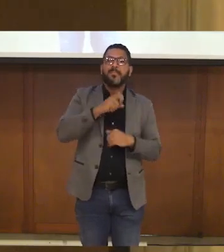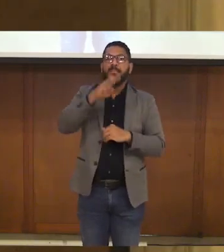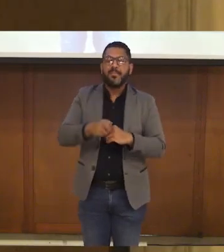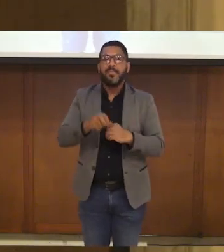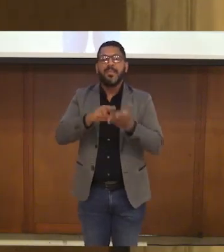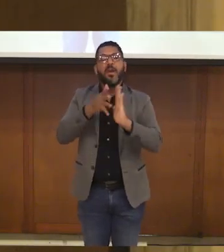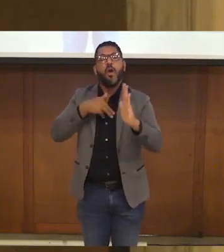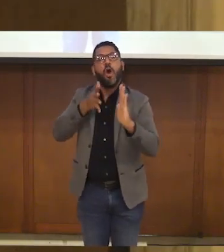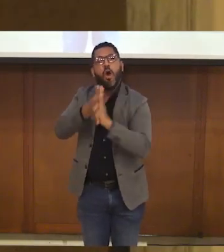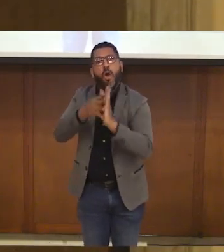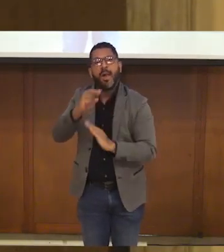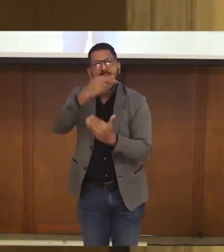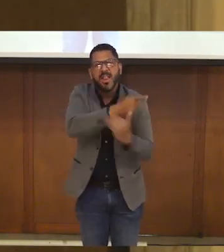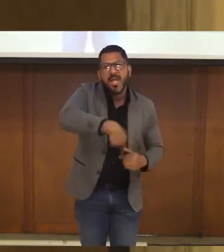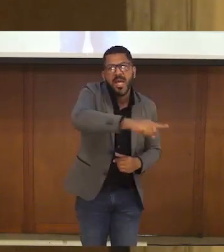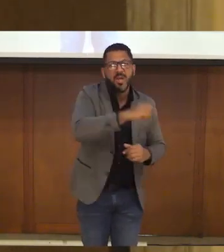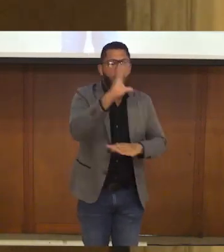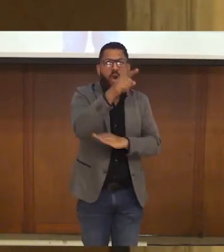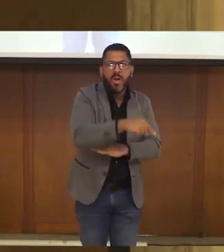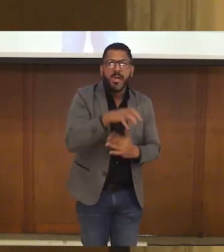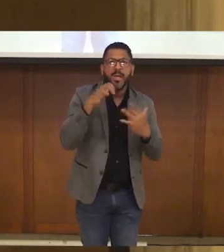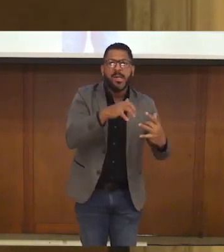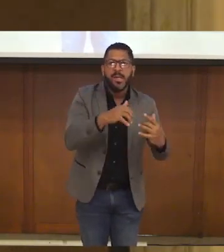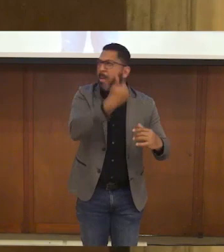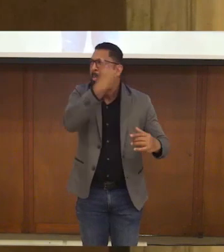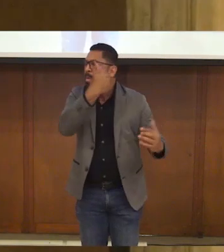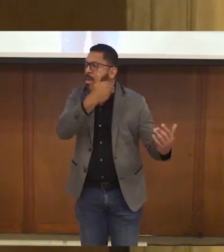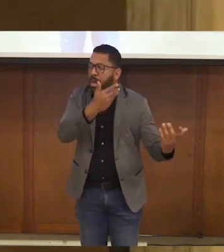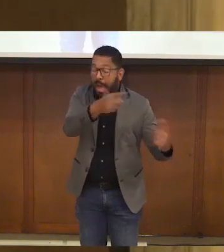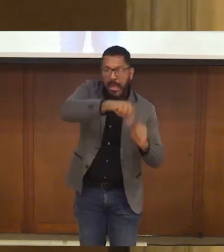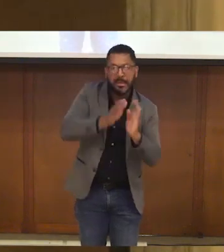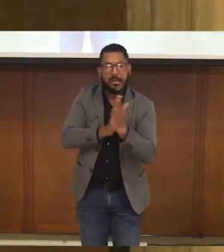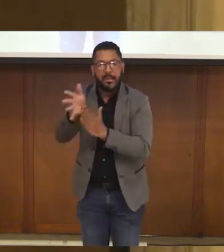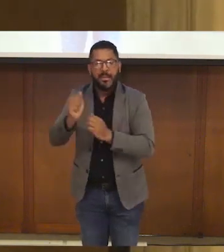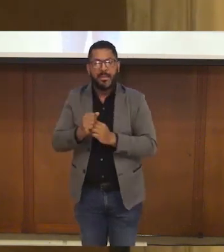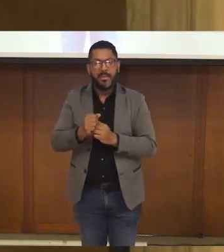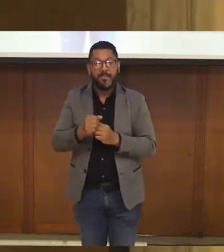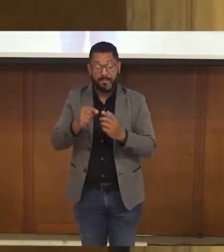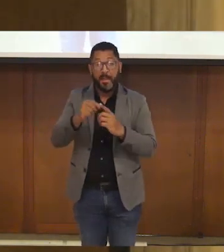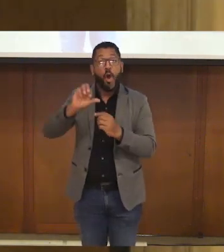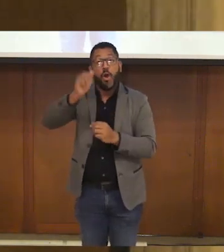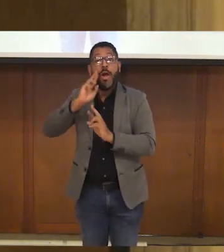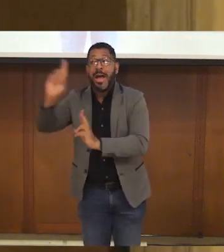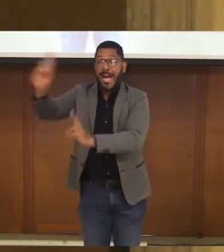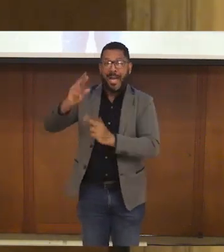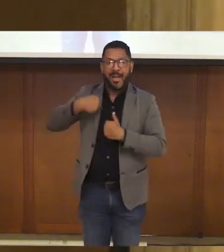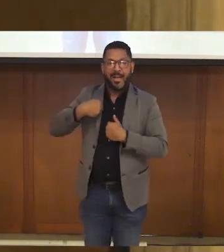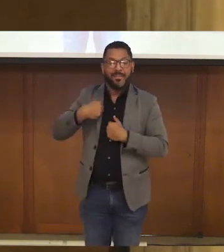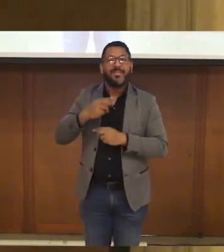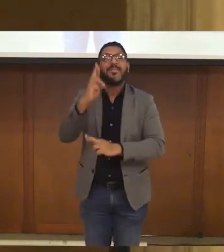niños, hablar del conflicto y hablar de la Colombia, de esa Colombia desconocida. Pero luego me viene otro